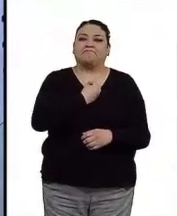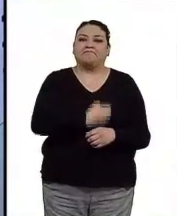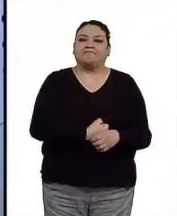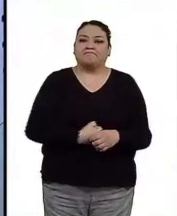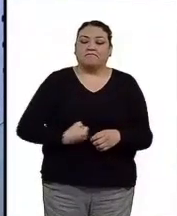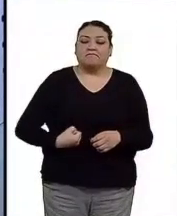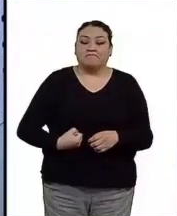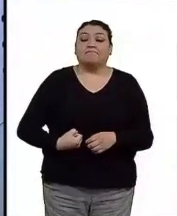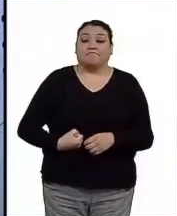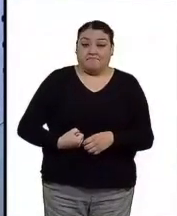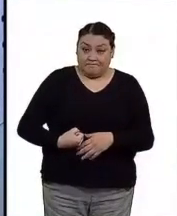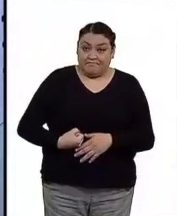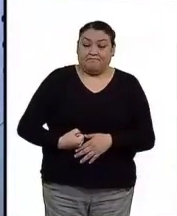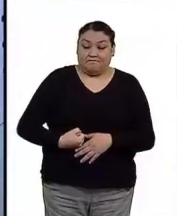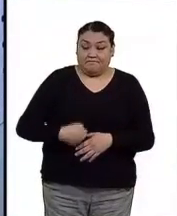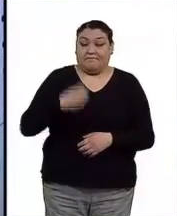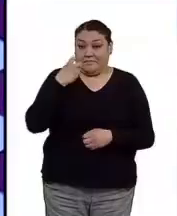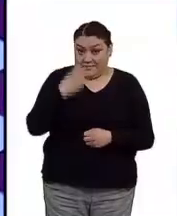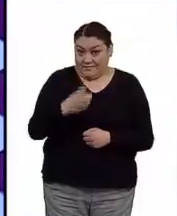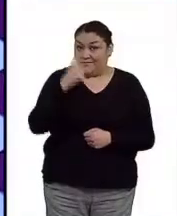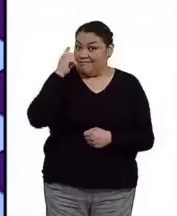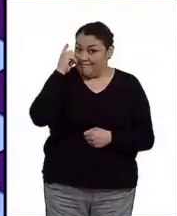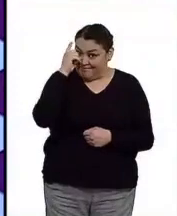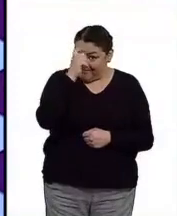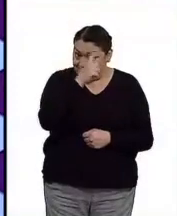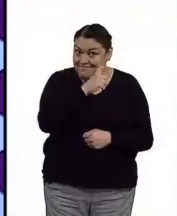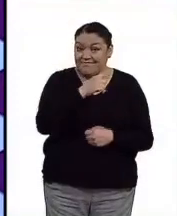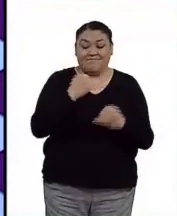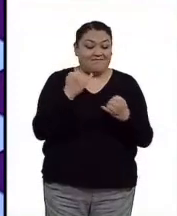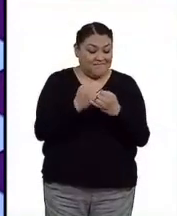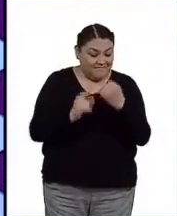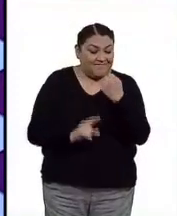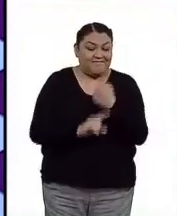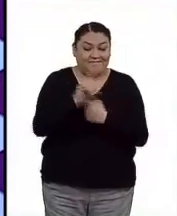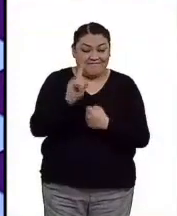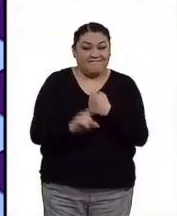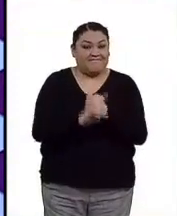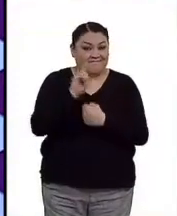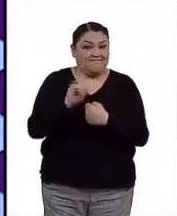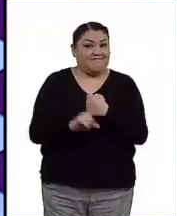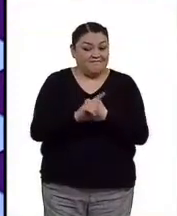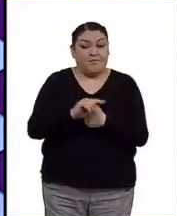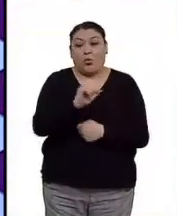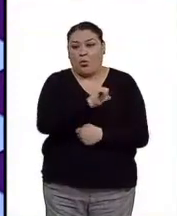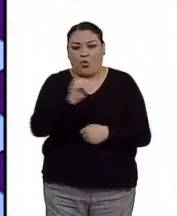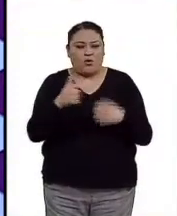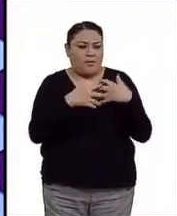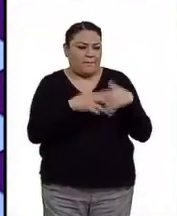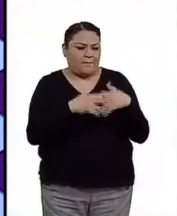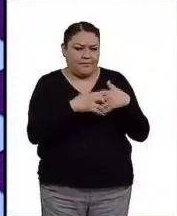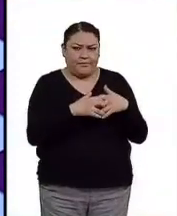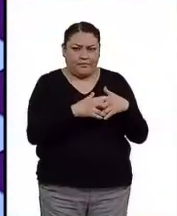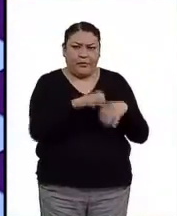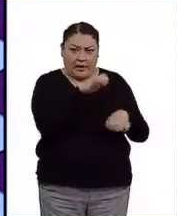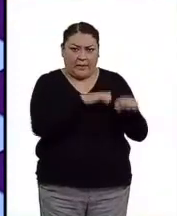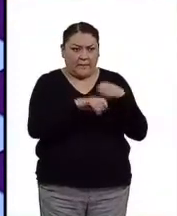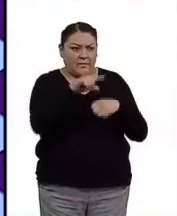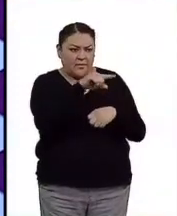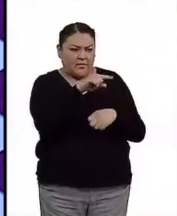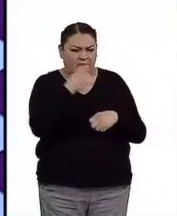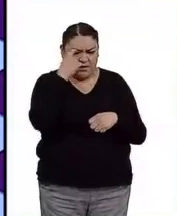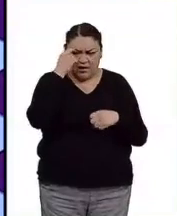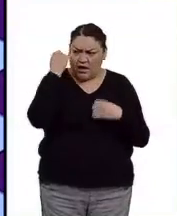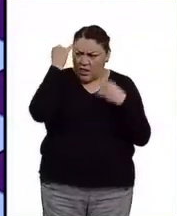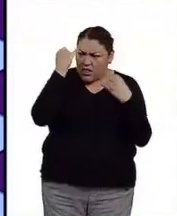Entonces, sigue siendo un espacio muy problemático. Y las empresas no ven que todos estos estereotipos ya